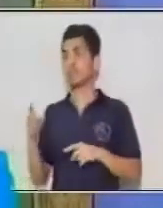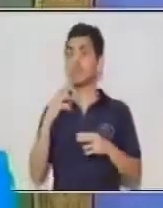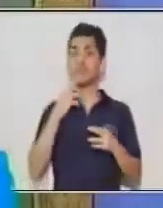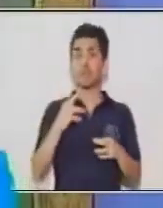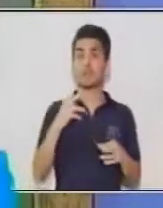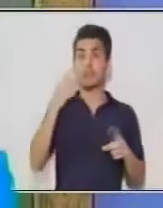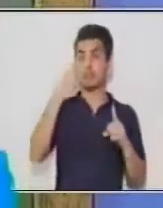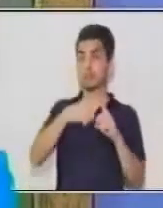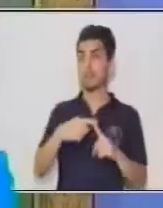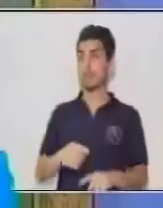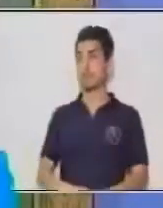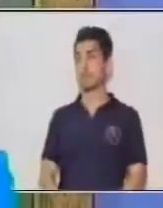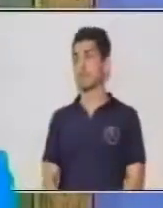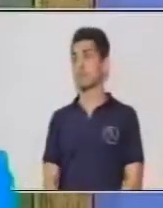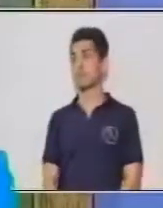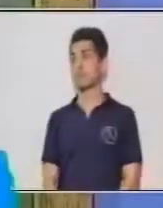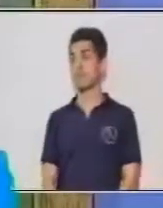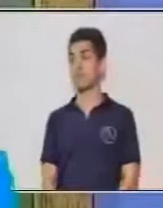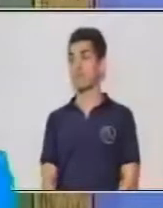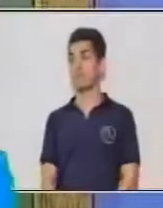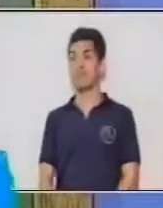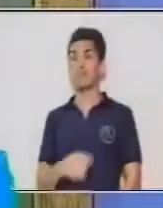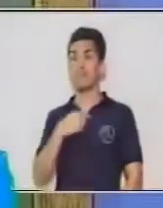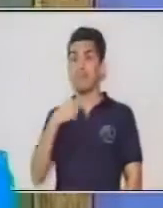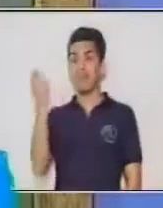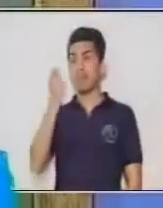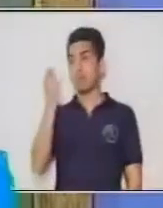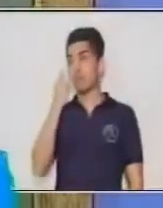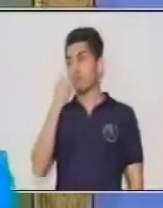positivo. Entonces nuestra gráfica va a quedar así.